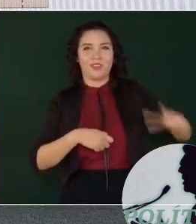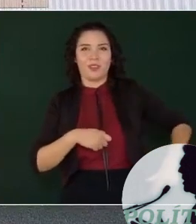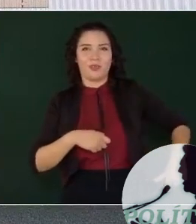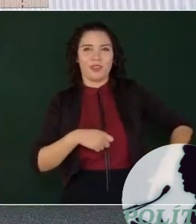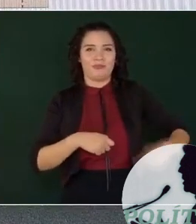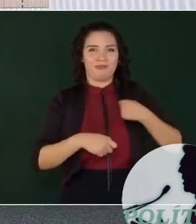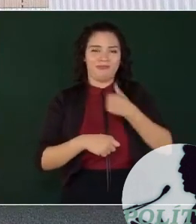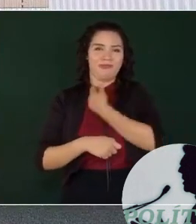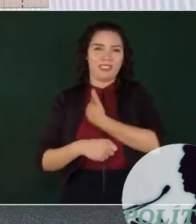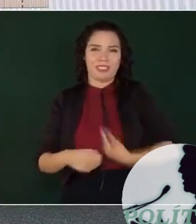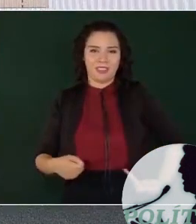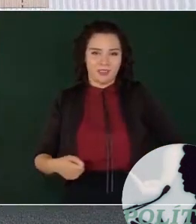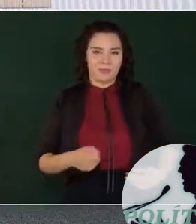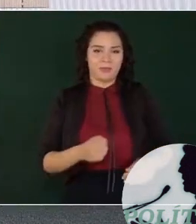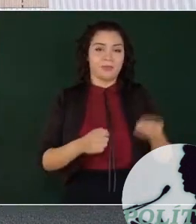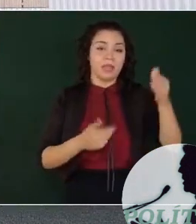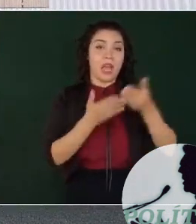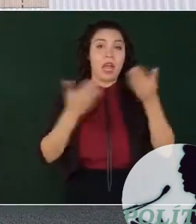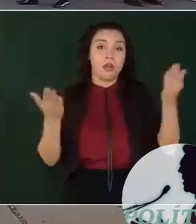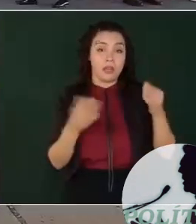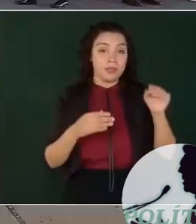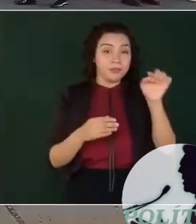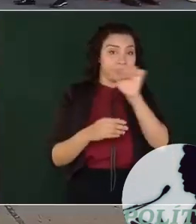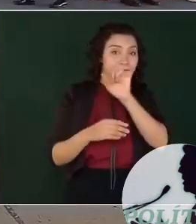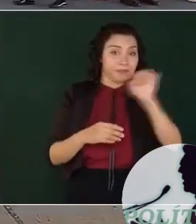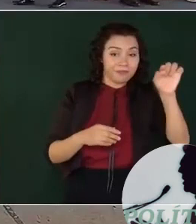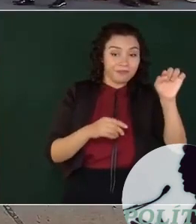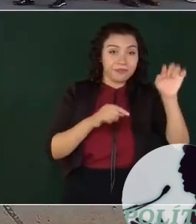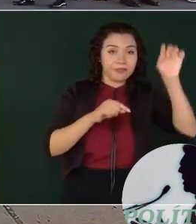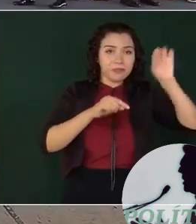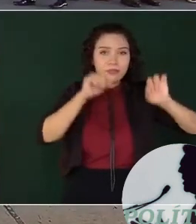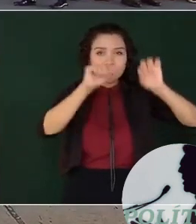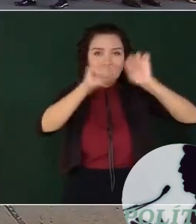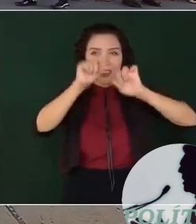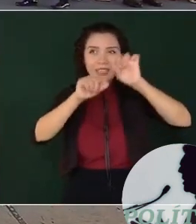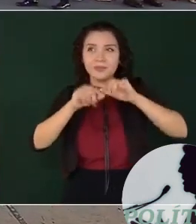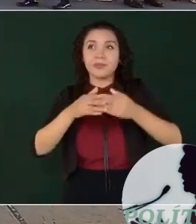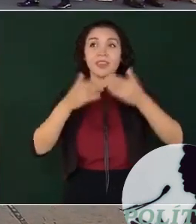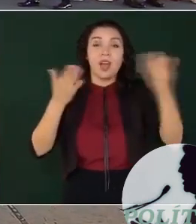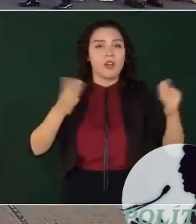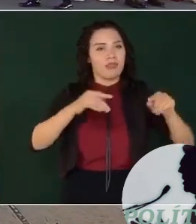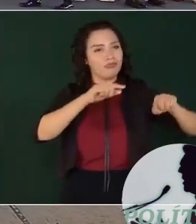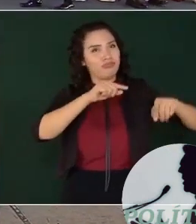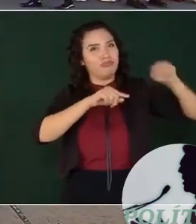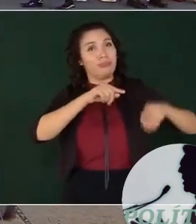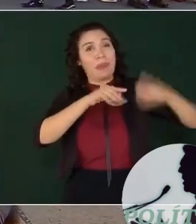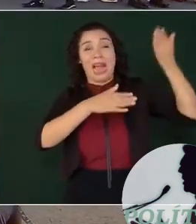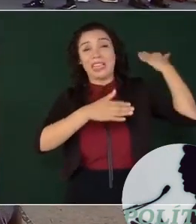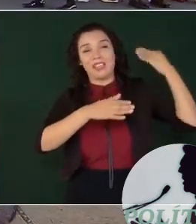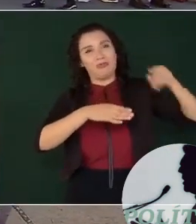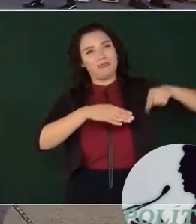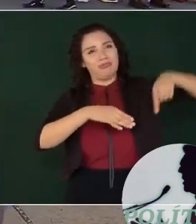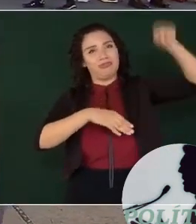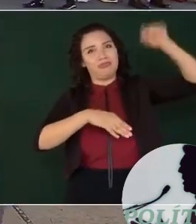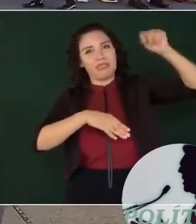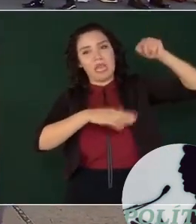al gobierno. Y esto es lo que corresponde al doctor